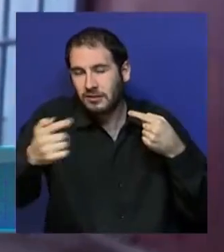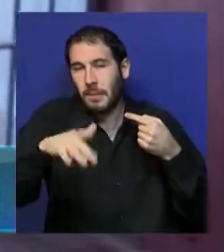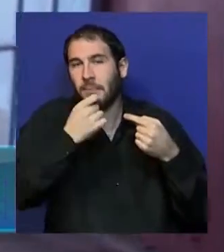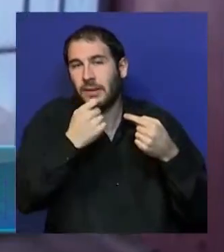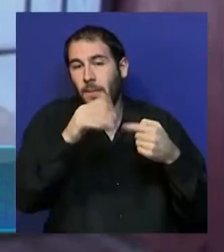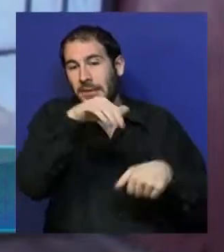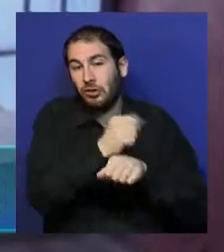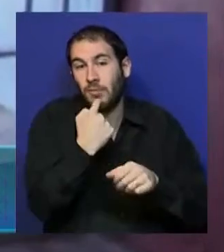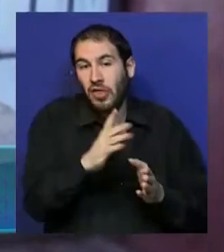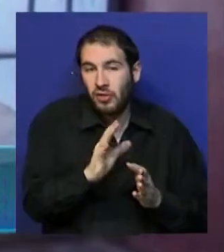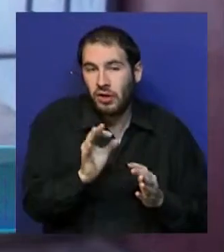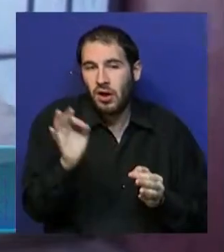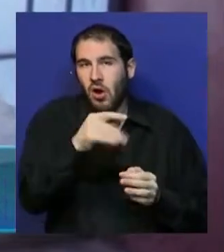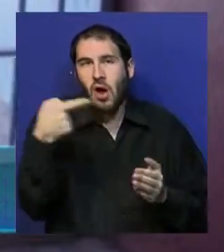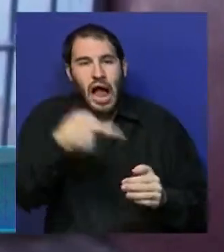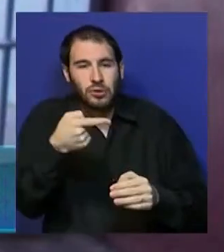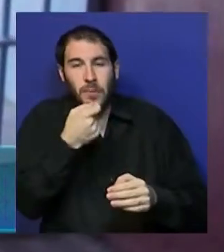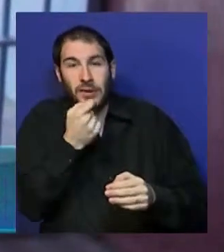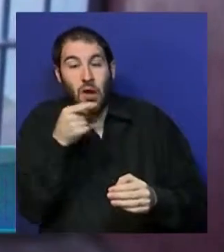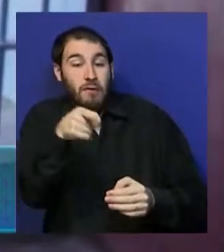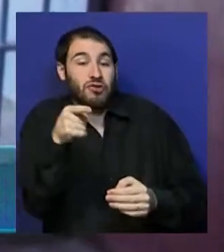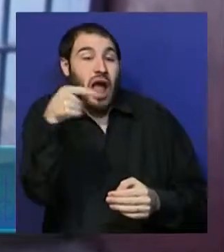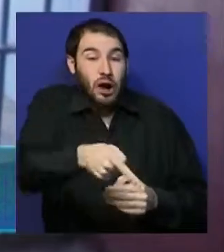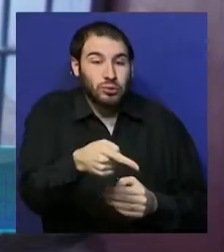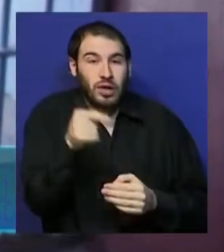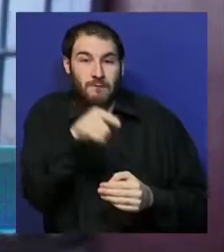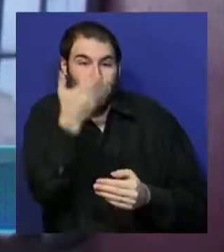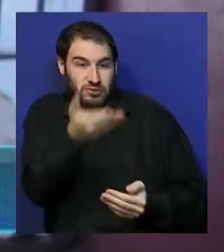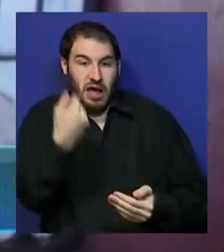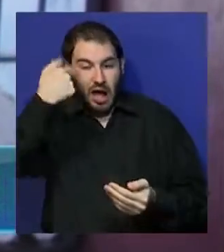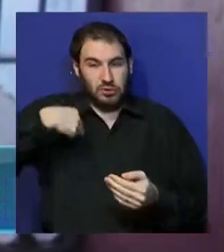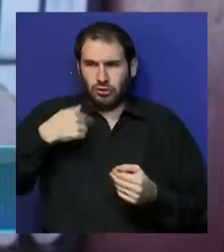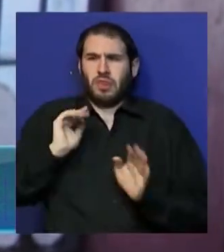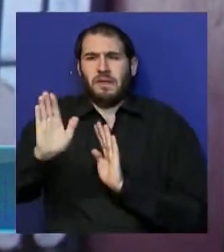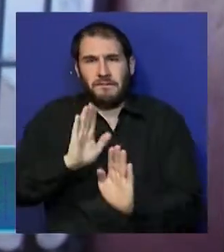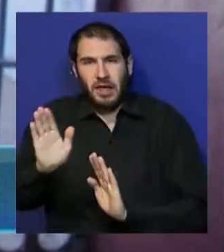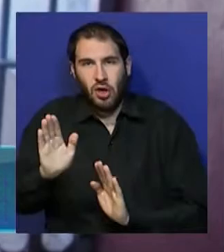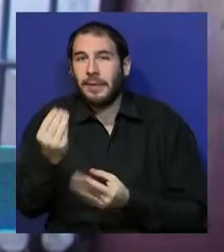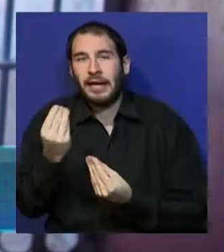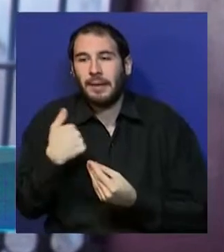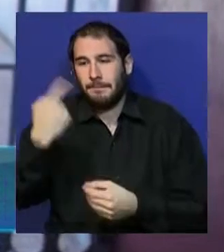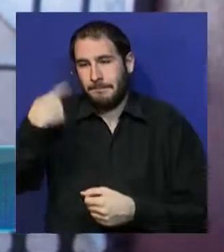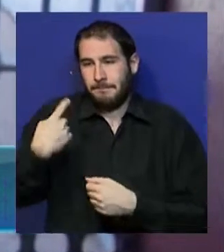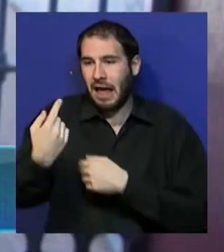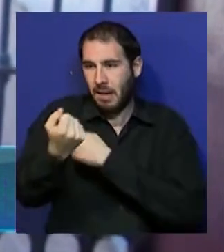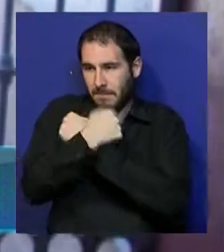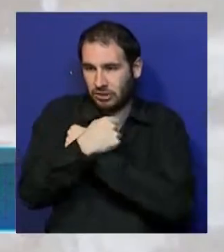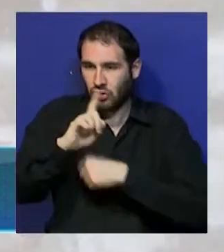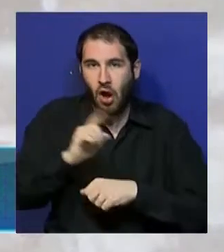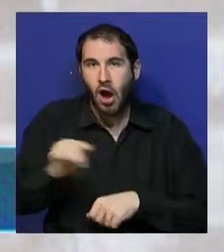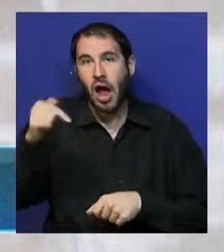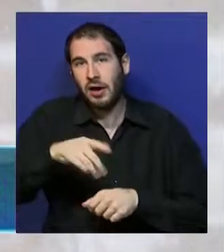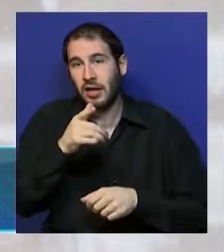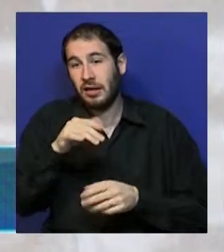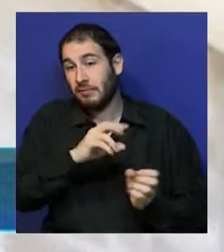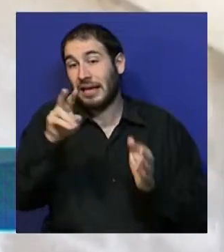te dicten la prisión preventiva, la tiene el imputado. O sea, vos te acusan y vos como acusado te tenés que defender para que no te dicten la prisión preventiva, que en este caso va a